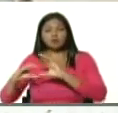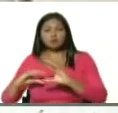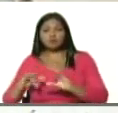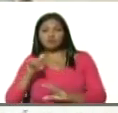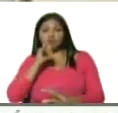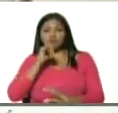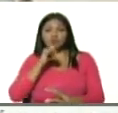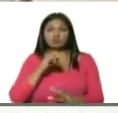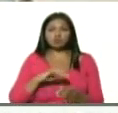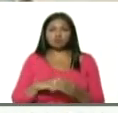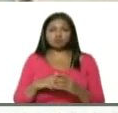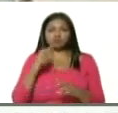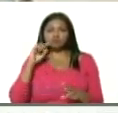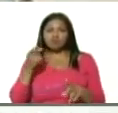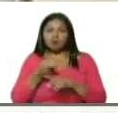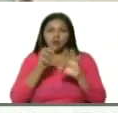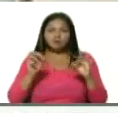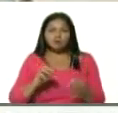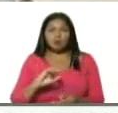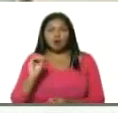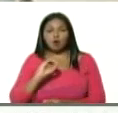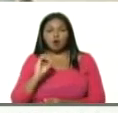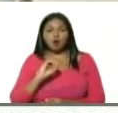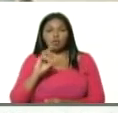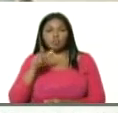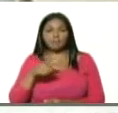ir también por la vía